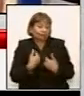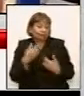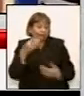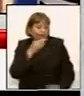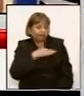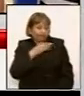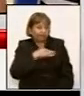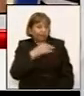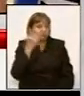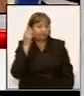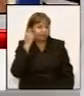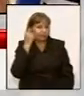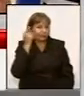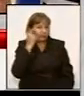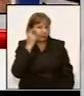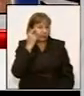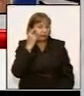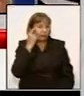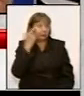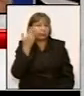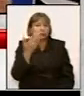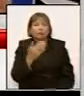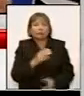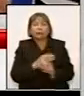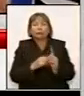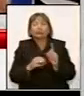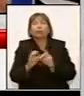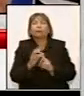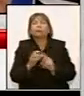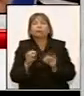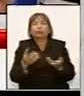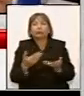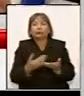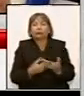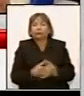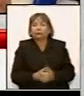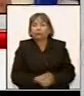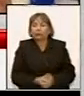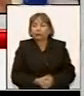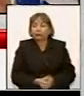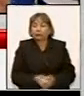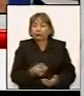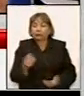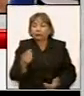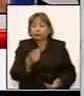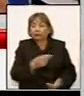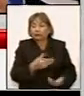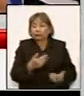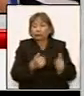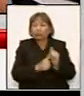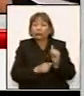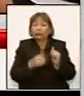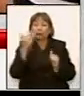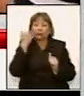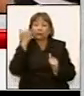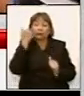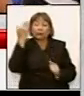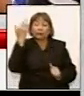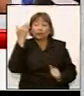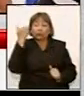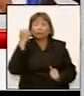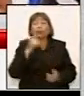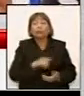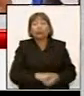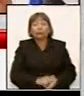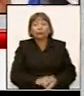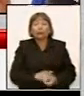de tomar un pulso que el tema cultural, el tema histórico de aquellos, de nuestros hermanos antepasados,